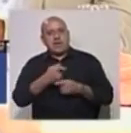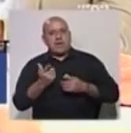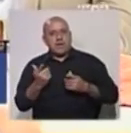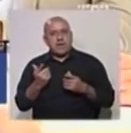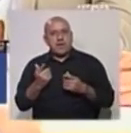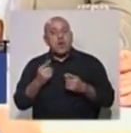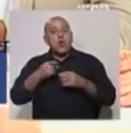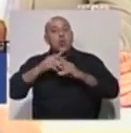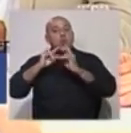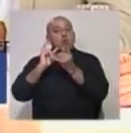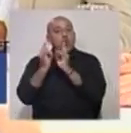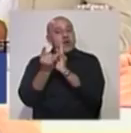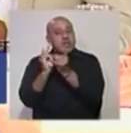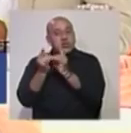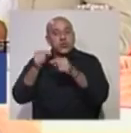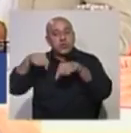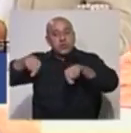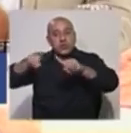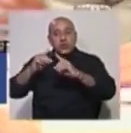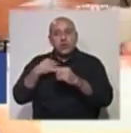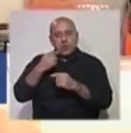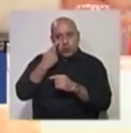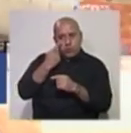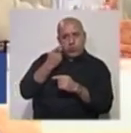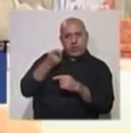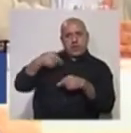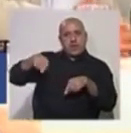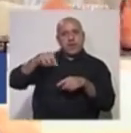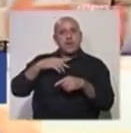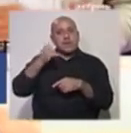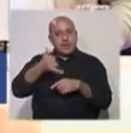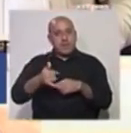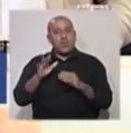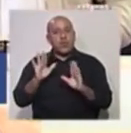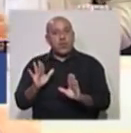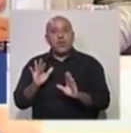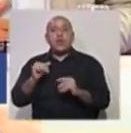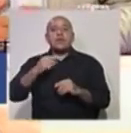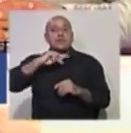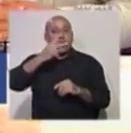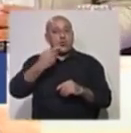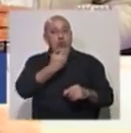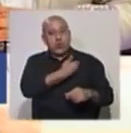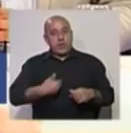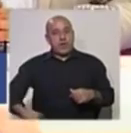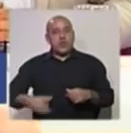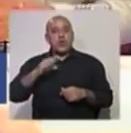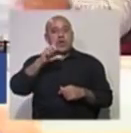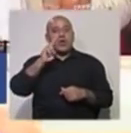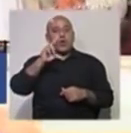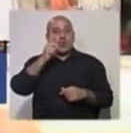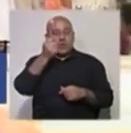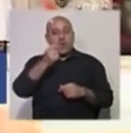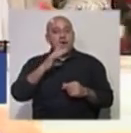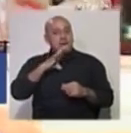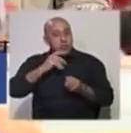Un congreso que vimos con sorpresa cómo funcionaba. Tenemos el mensalado durante el segundo gobierno de Lula, que ahí ya vimos que había una